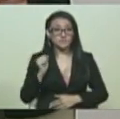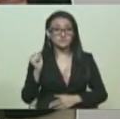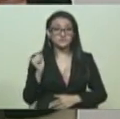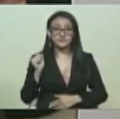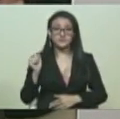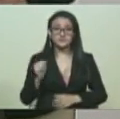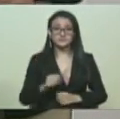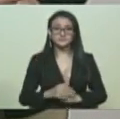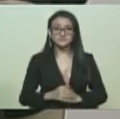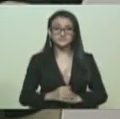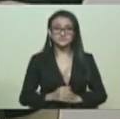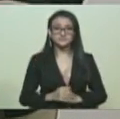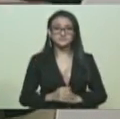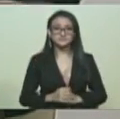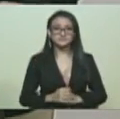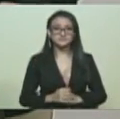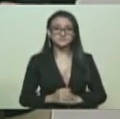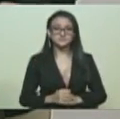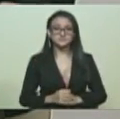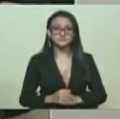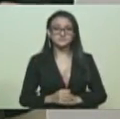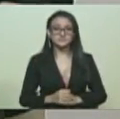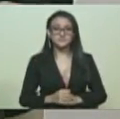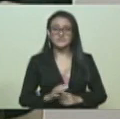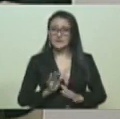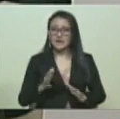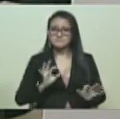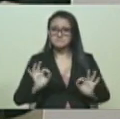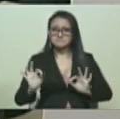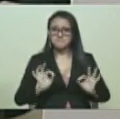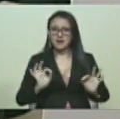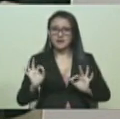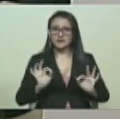También ellos estaban preparando